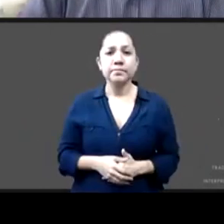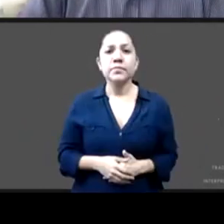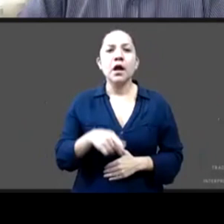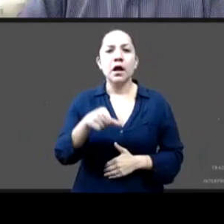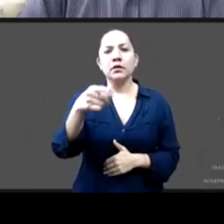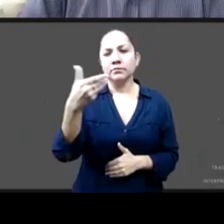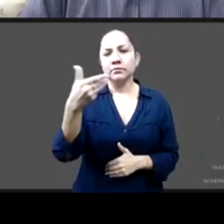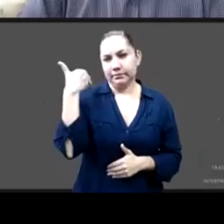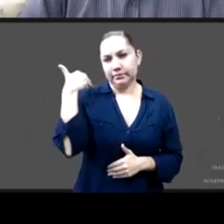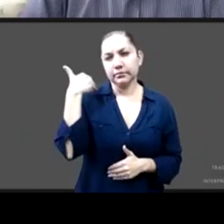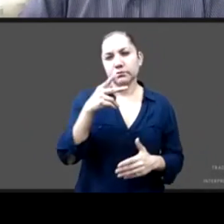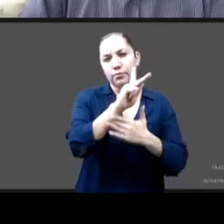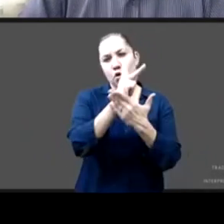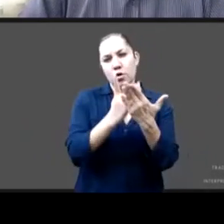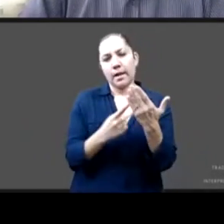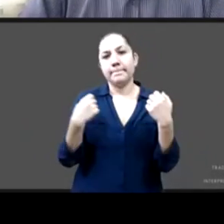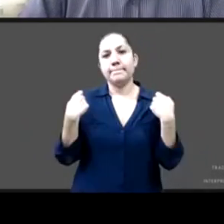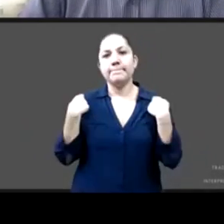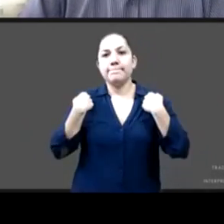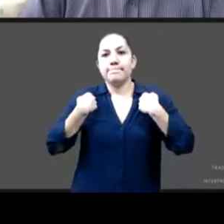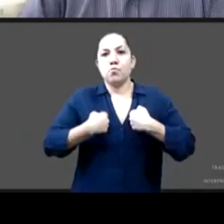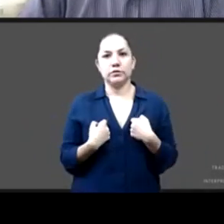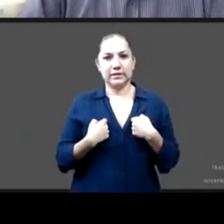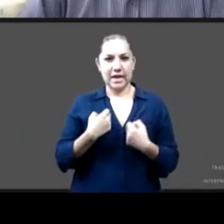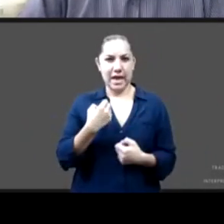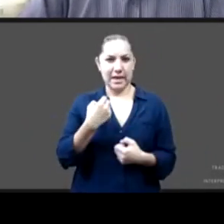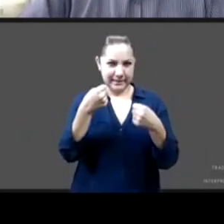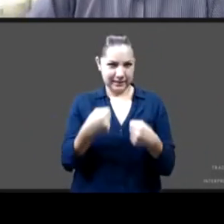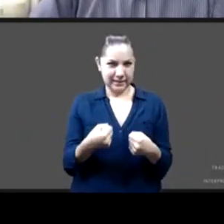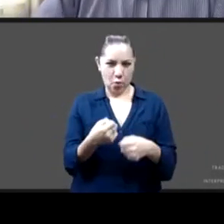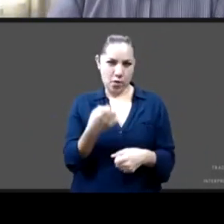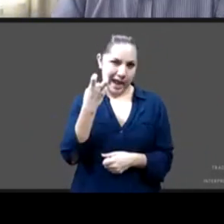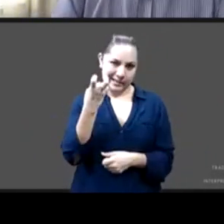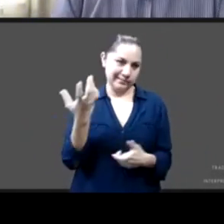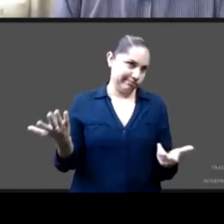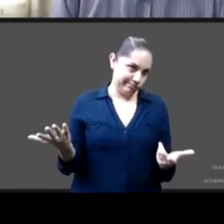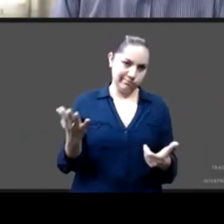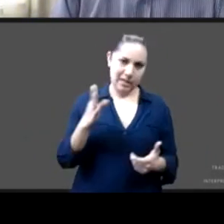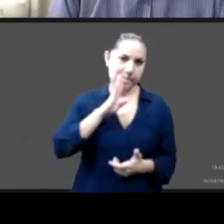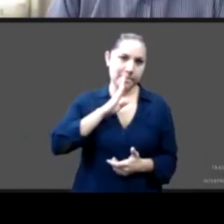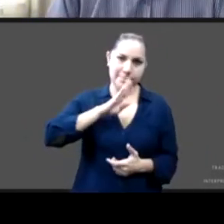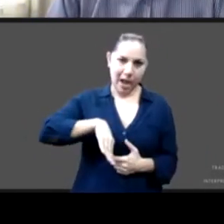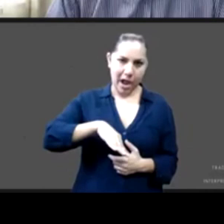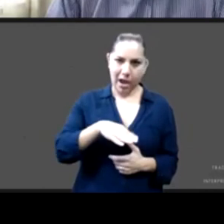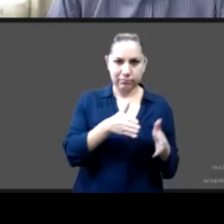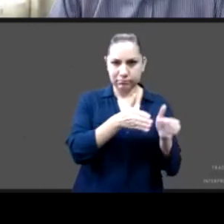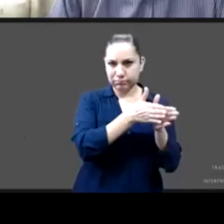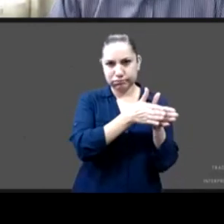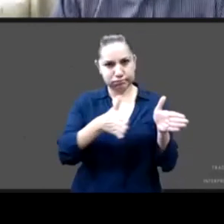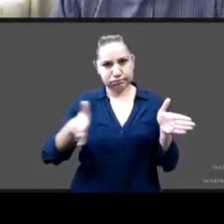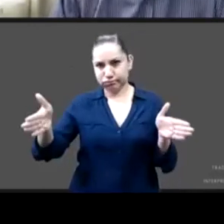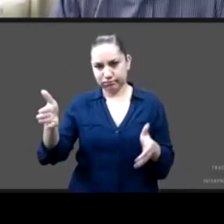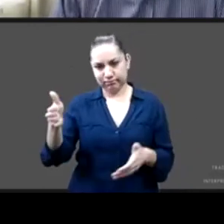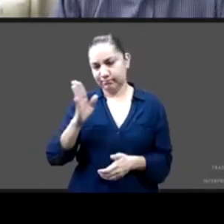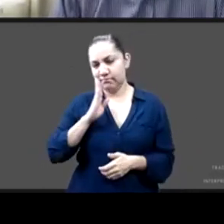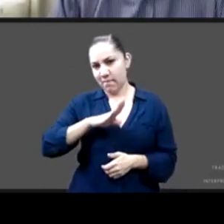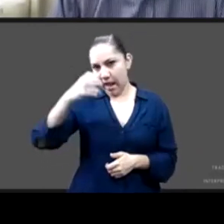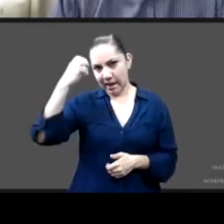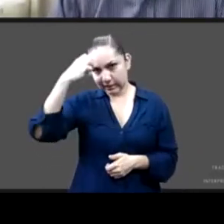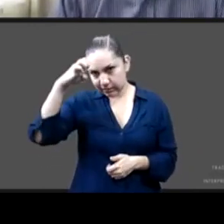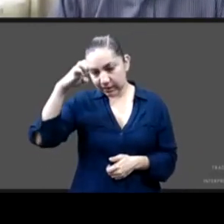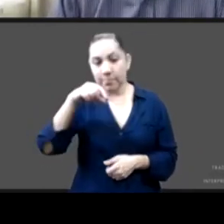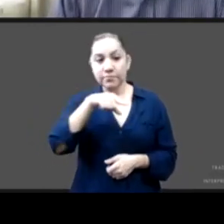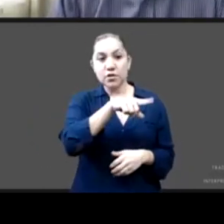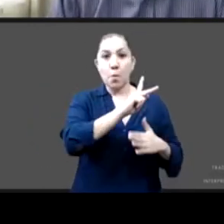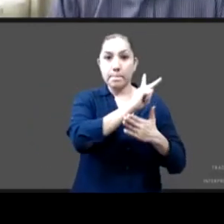Segura, ya se eliminó ese programa. Ahora tenemos este